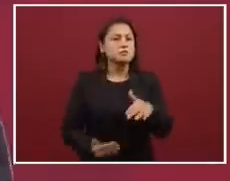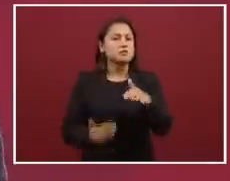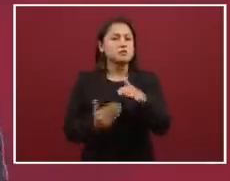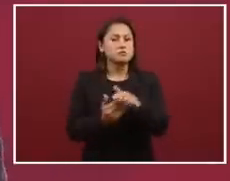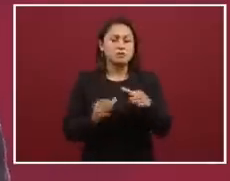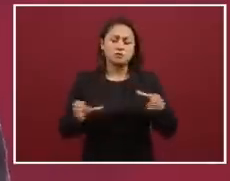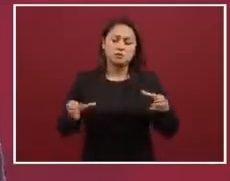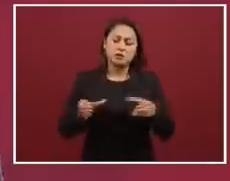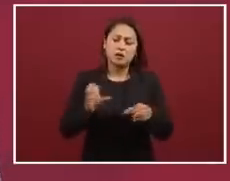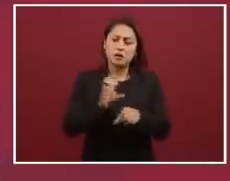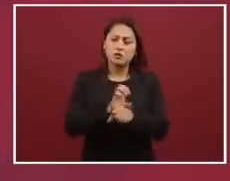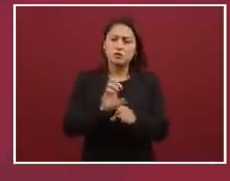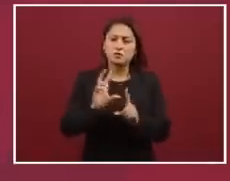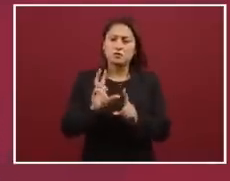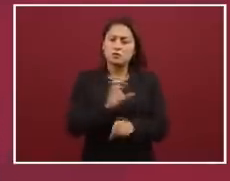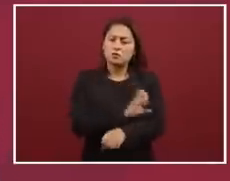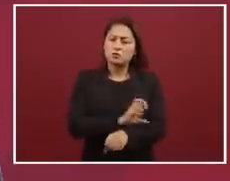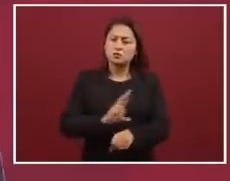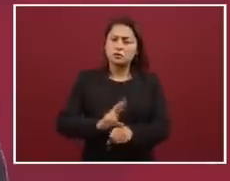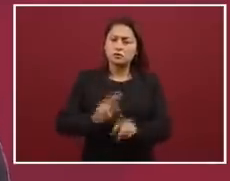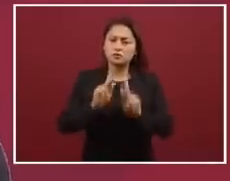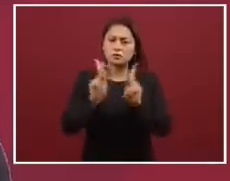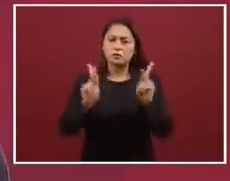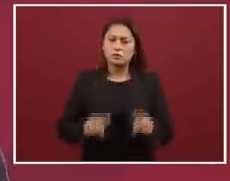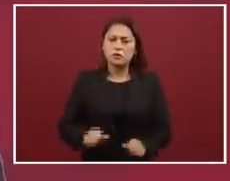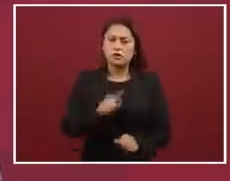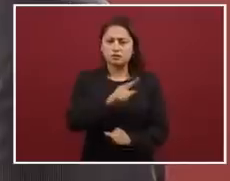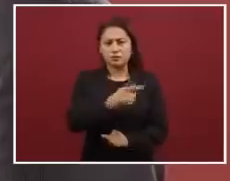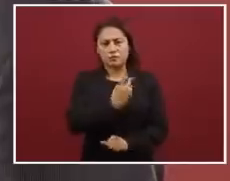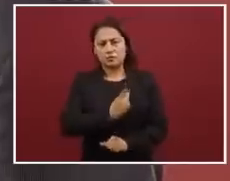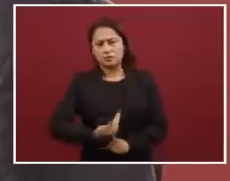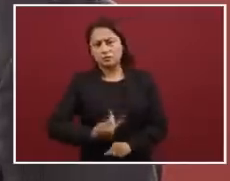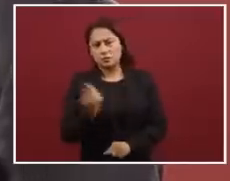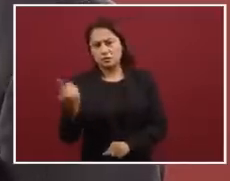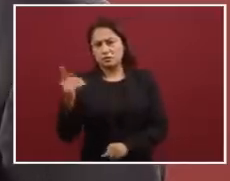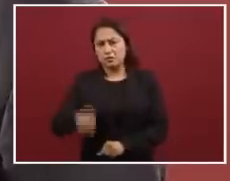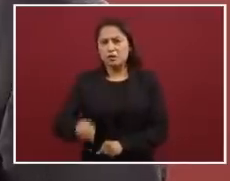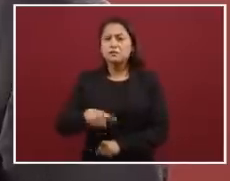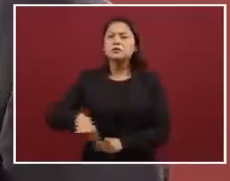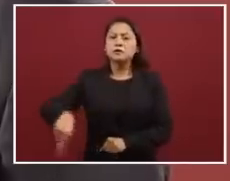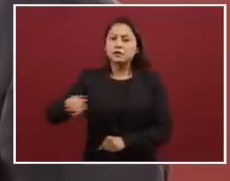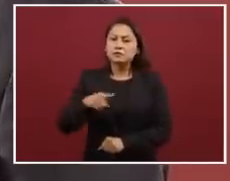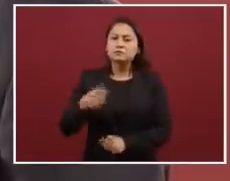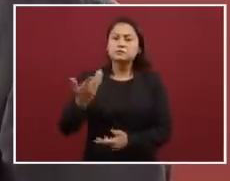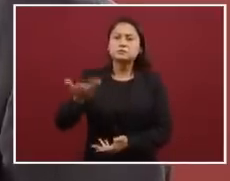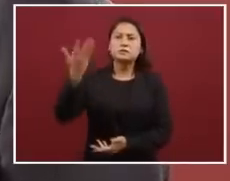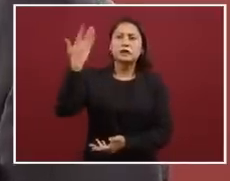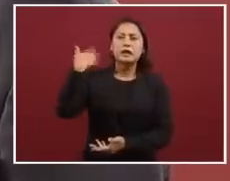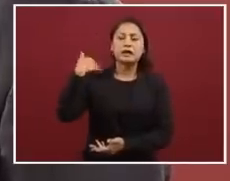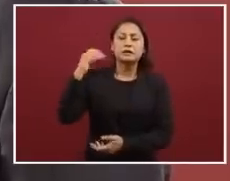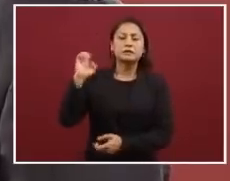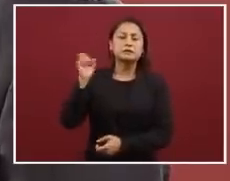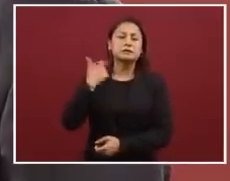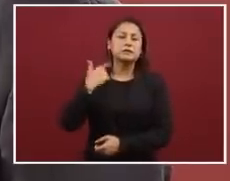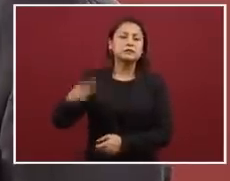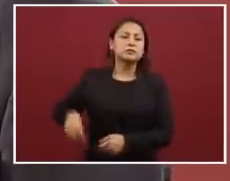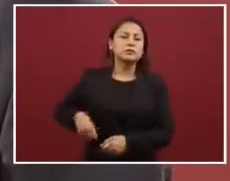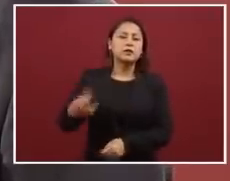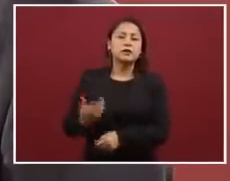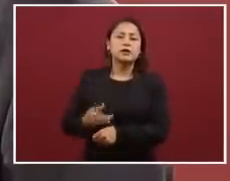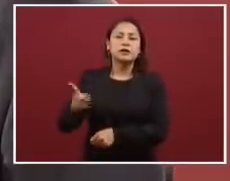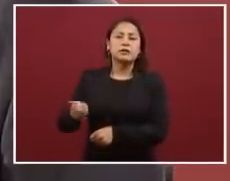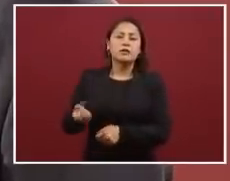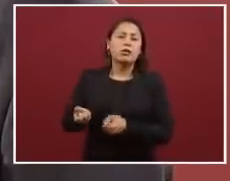nosotros de inmediato adoptamos ante la situación crítica que nos dejaron. Segundo, sobre el